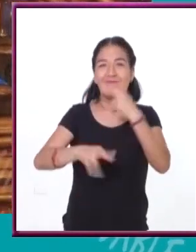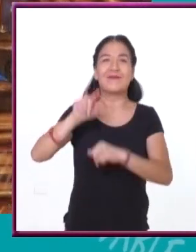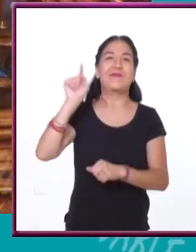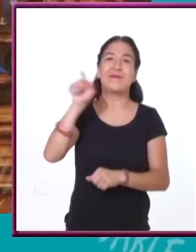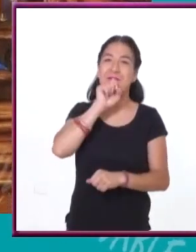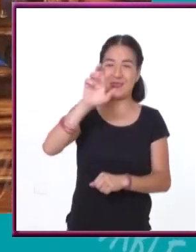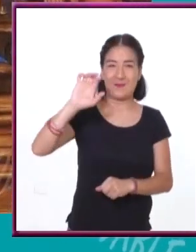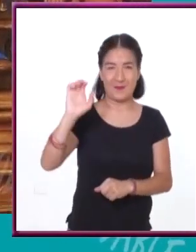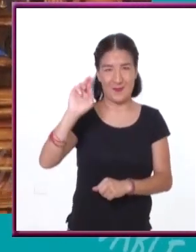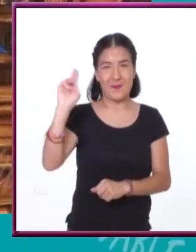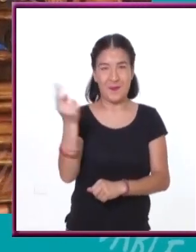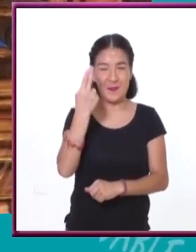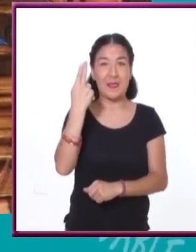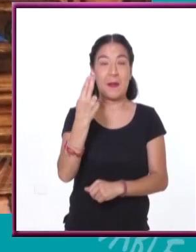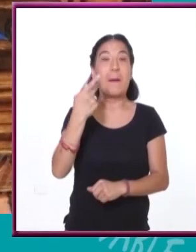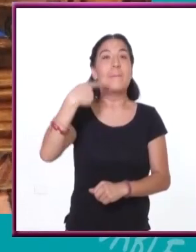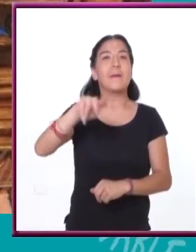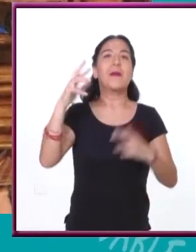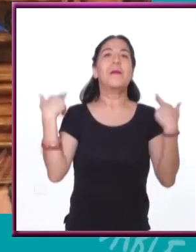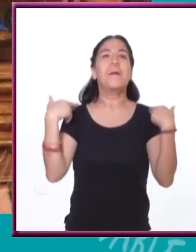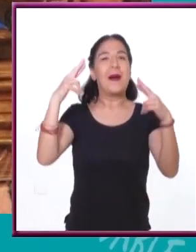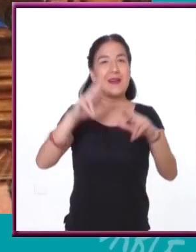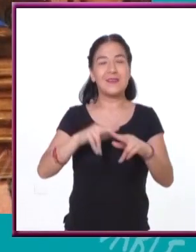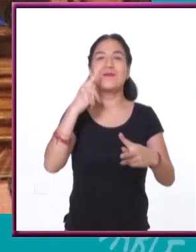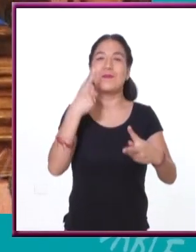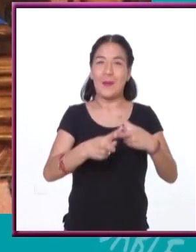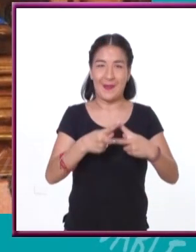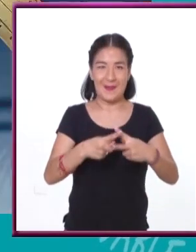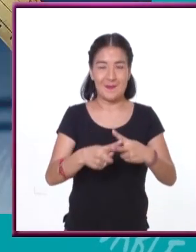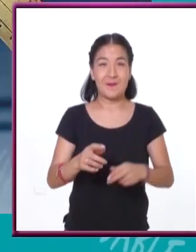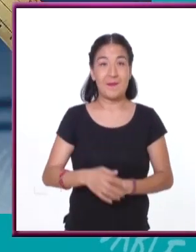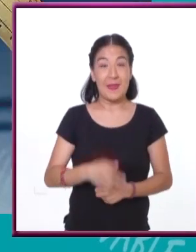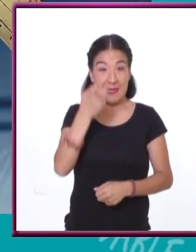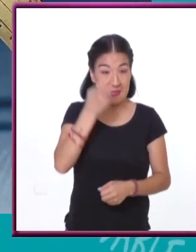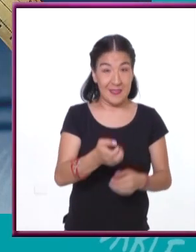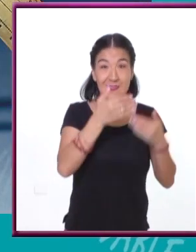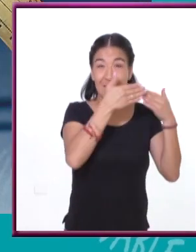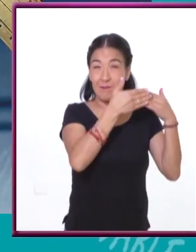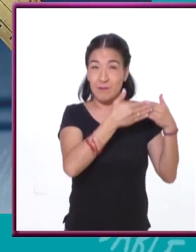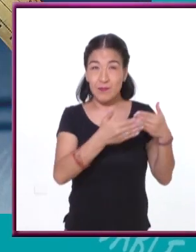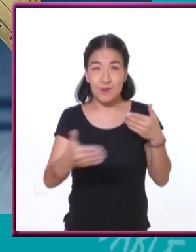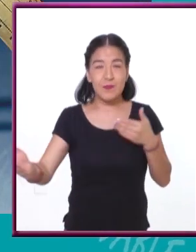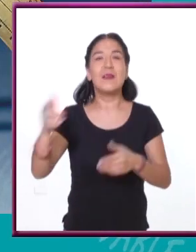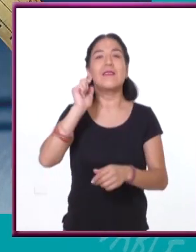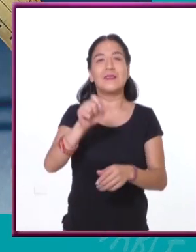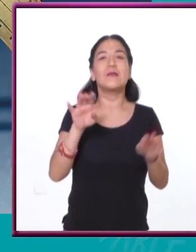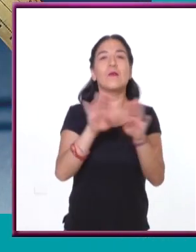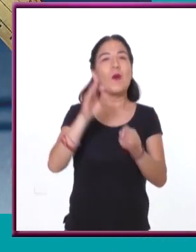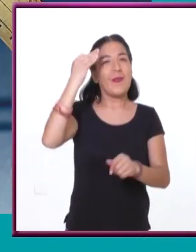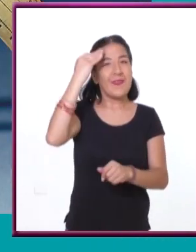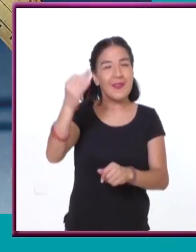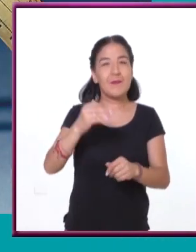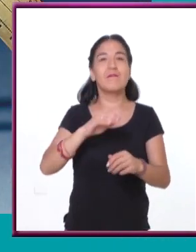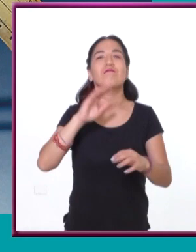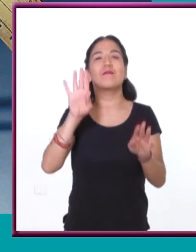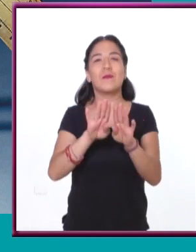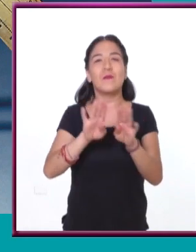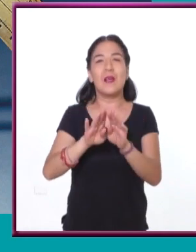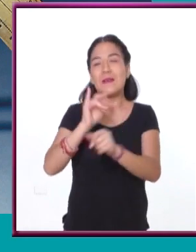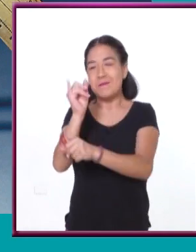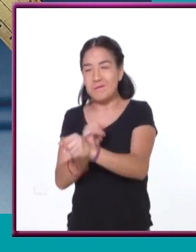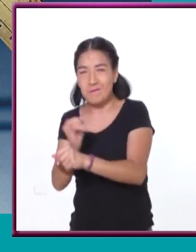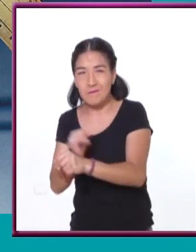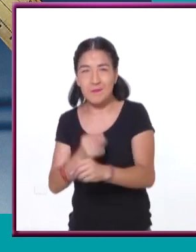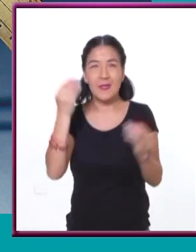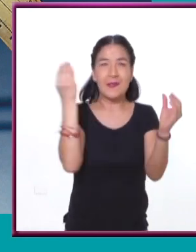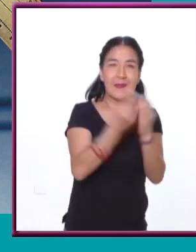universidad, pero como profesor de matemáticas. A partir de entonces divide su tiempo entre las clases,